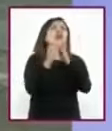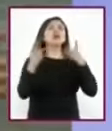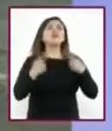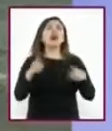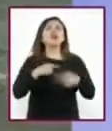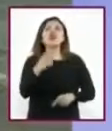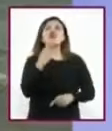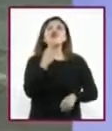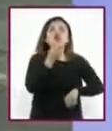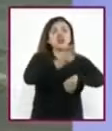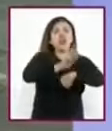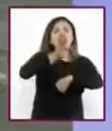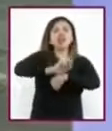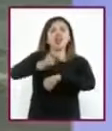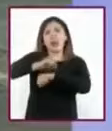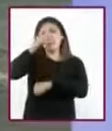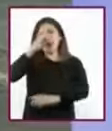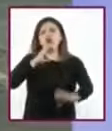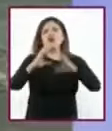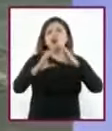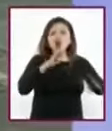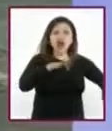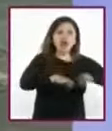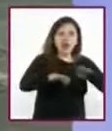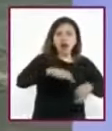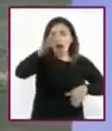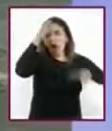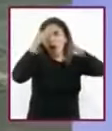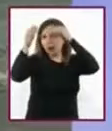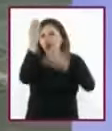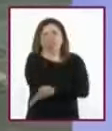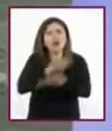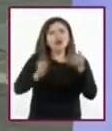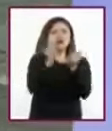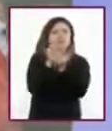la usamos diariamente para trabajar, aprender y convivir.